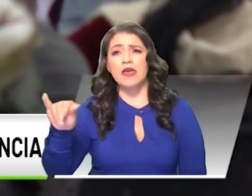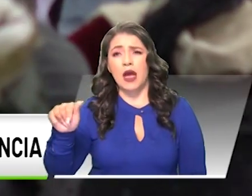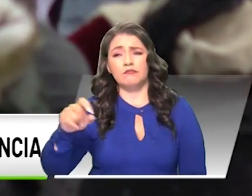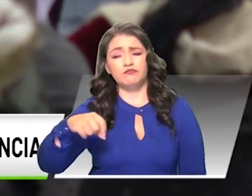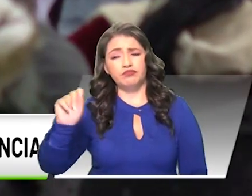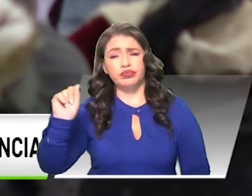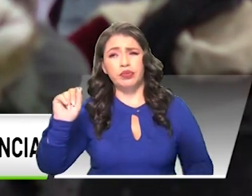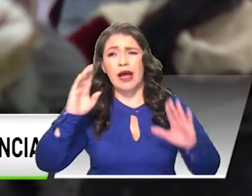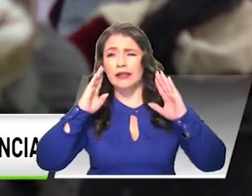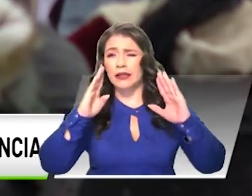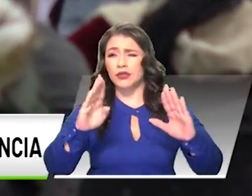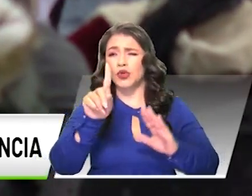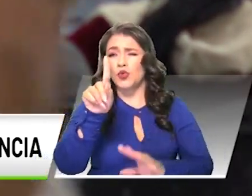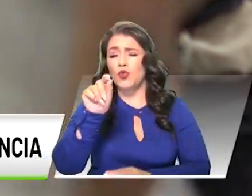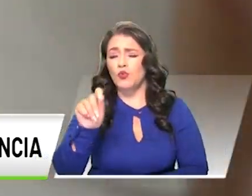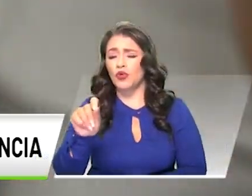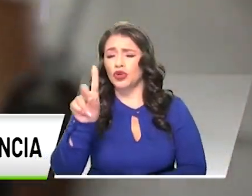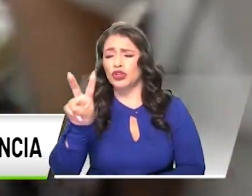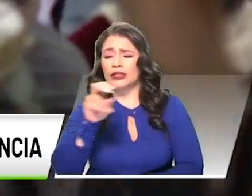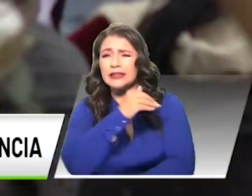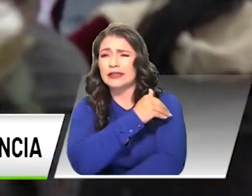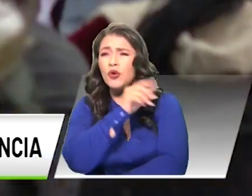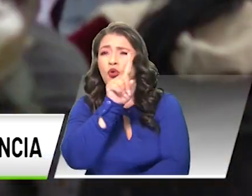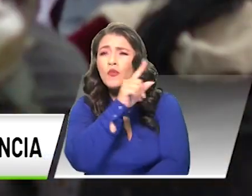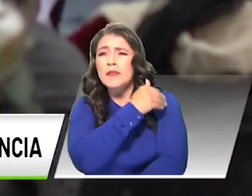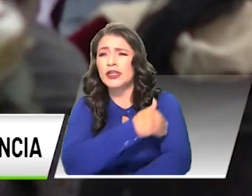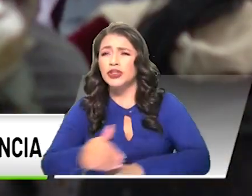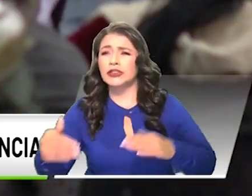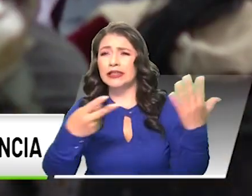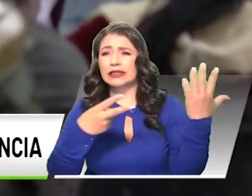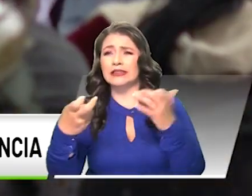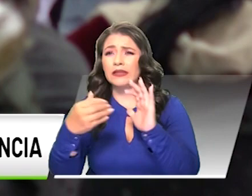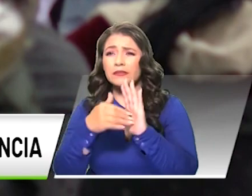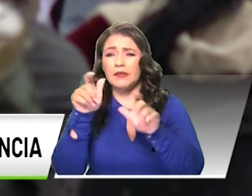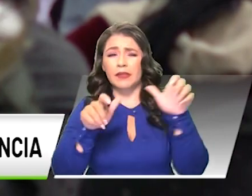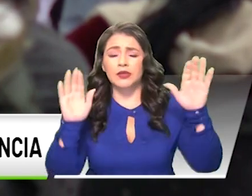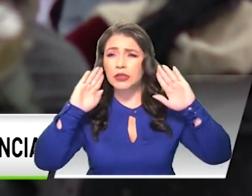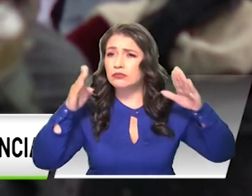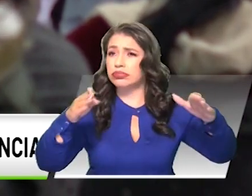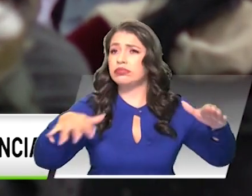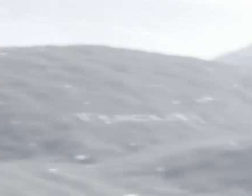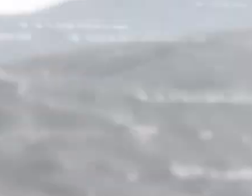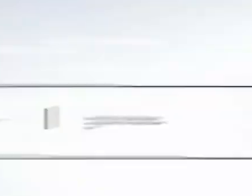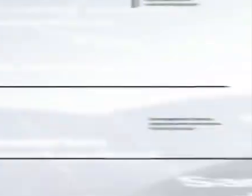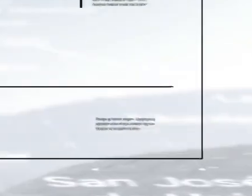la atención de 1.700.000 antioqueños en el régimen subsidiado.